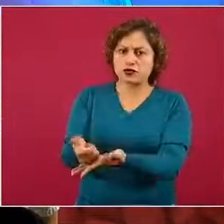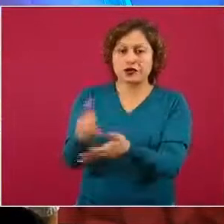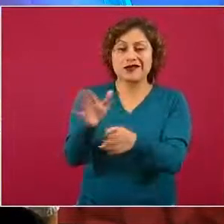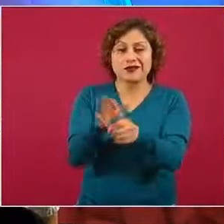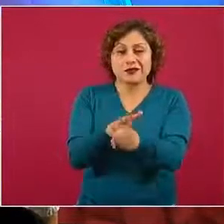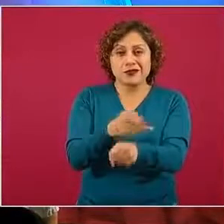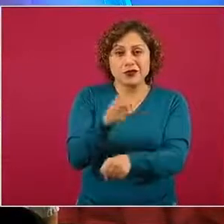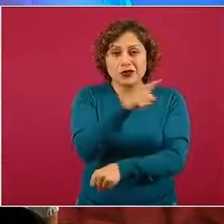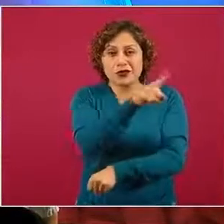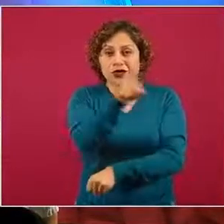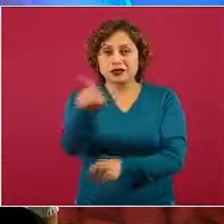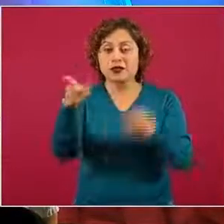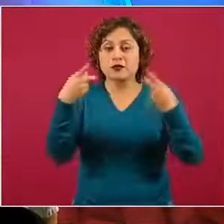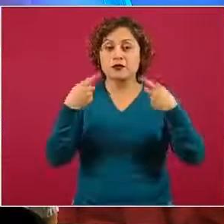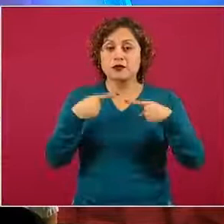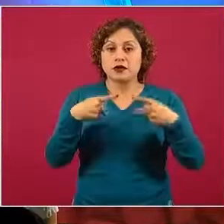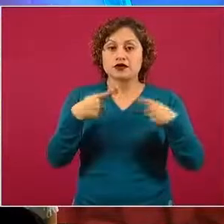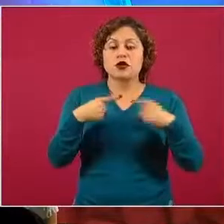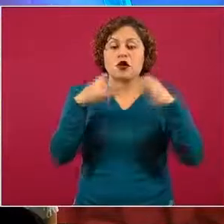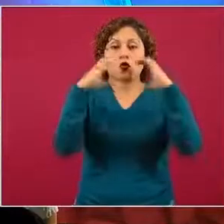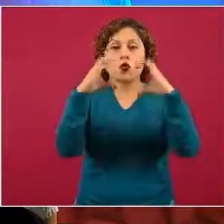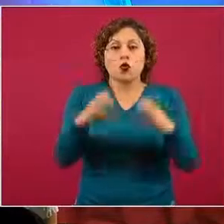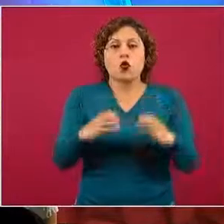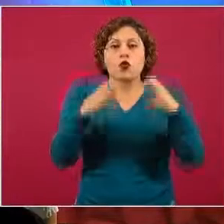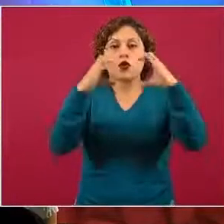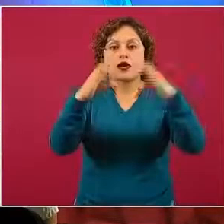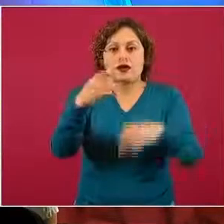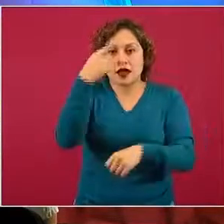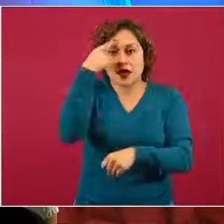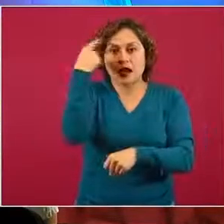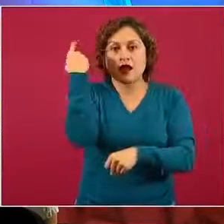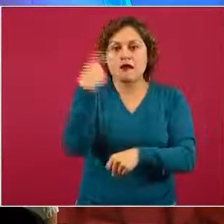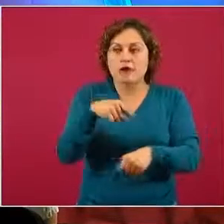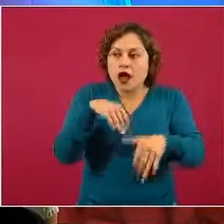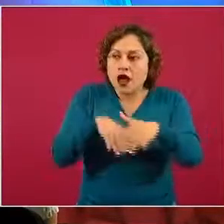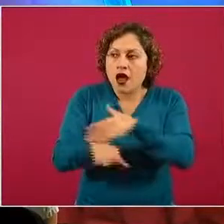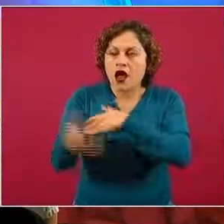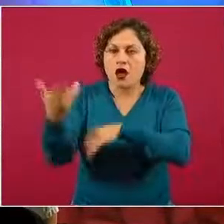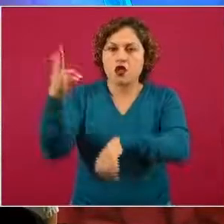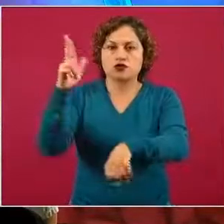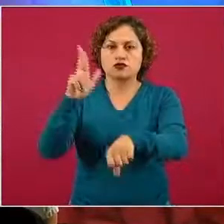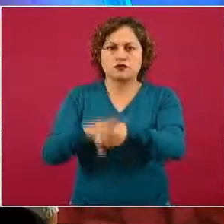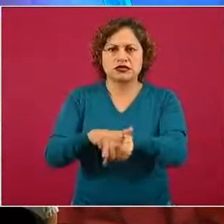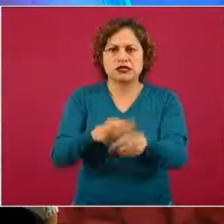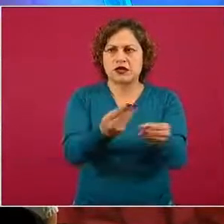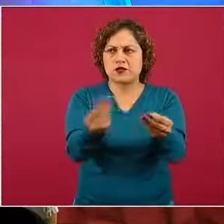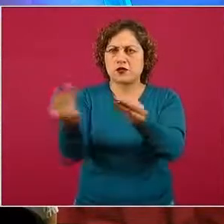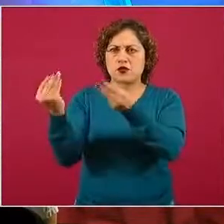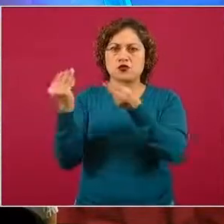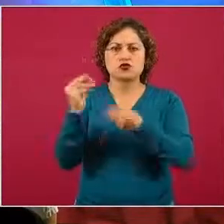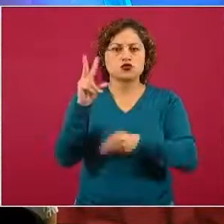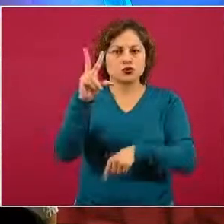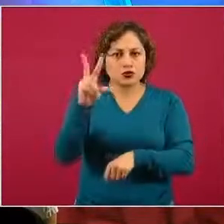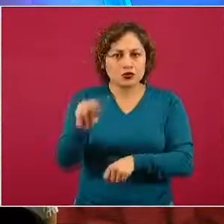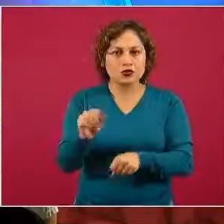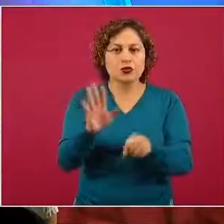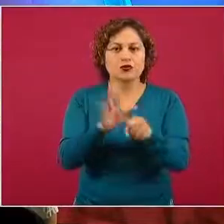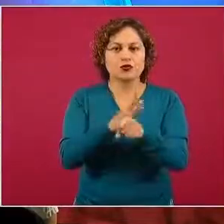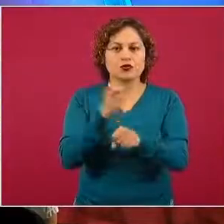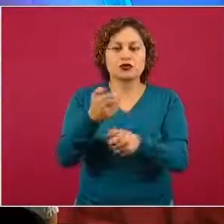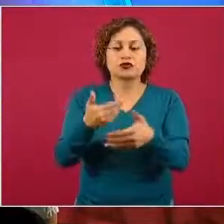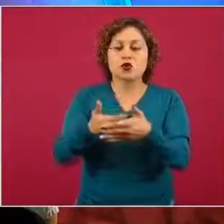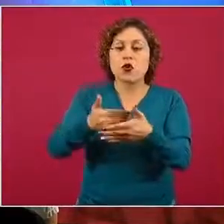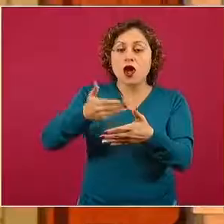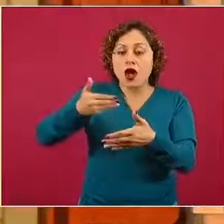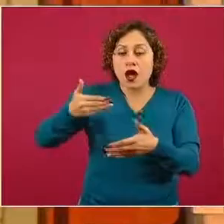de nuestros hospitales y por lo tanto el incremento del trabajo de nuestros médicos,